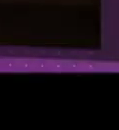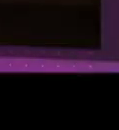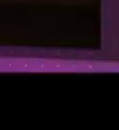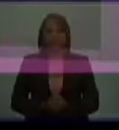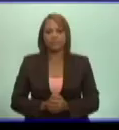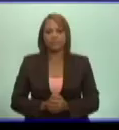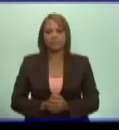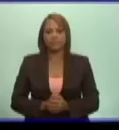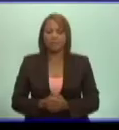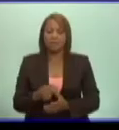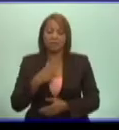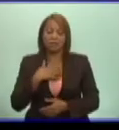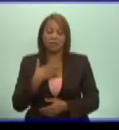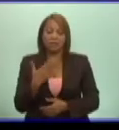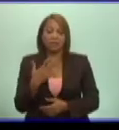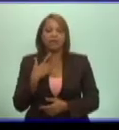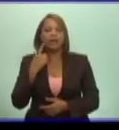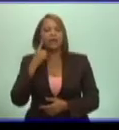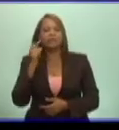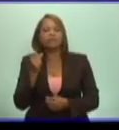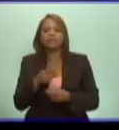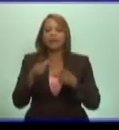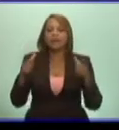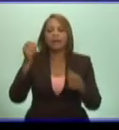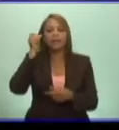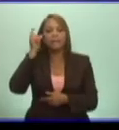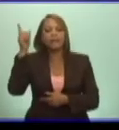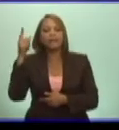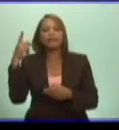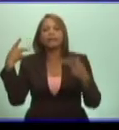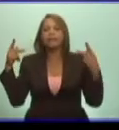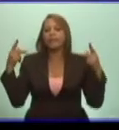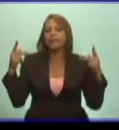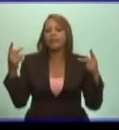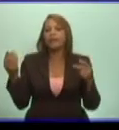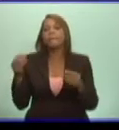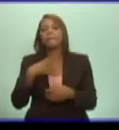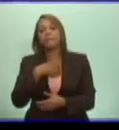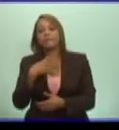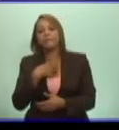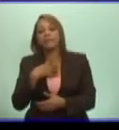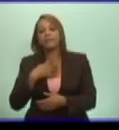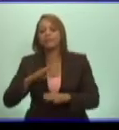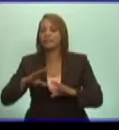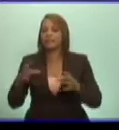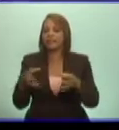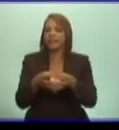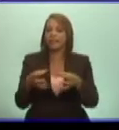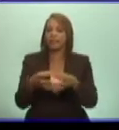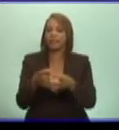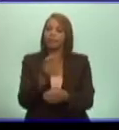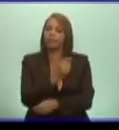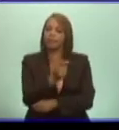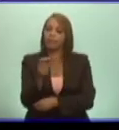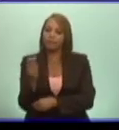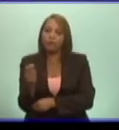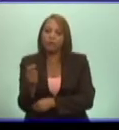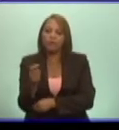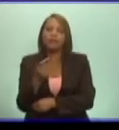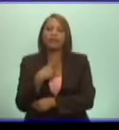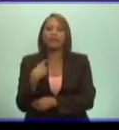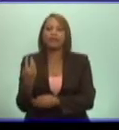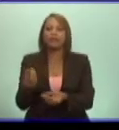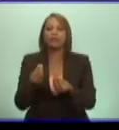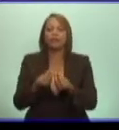Ha sido un gran reto y una gran experiencia profesional el pertenecer a este proyecto de teleprofesores que han llevado el